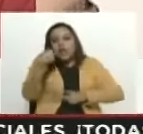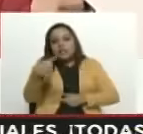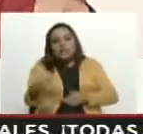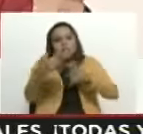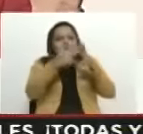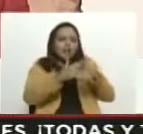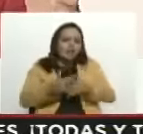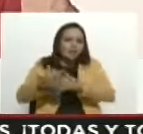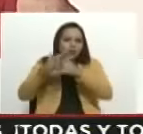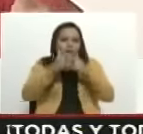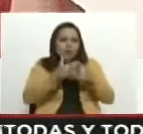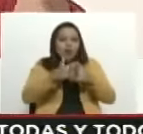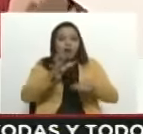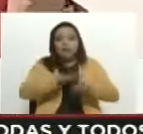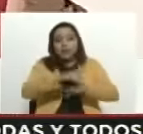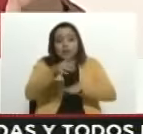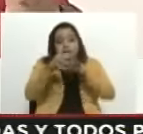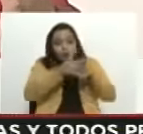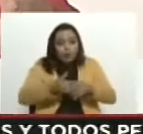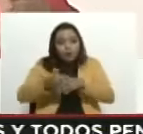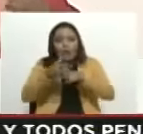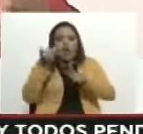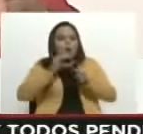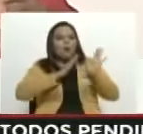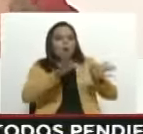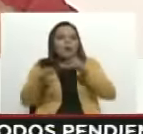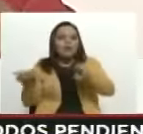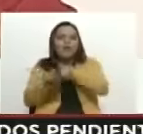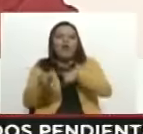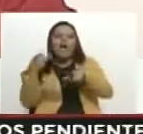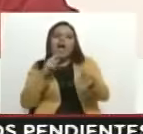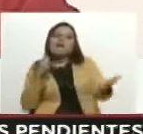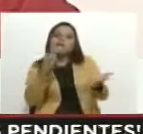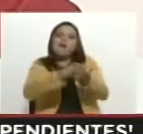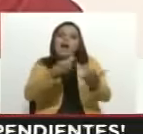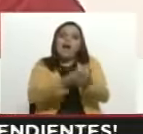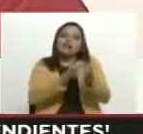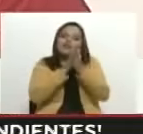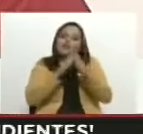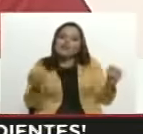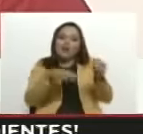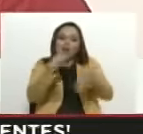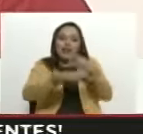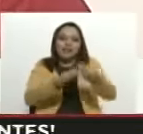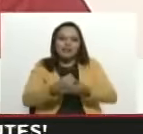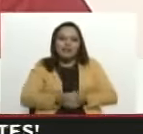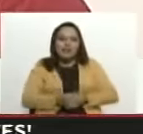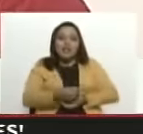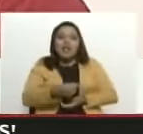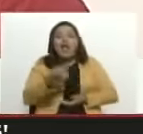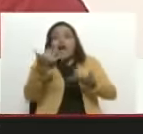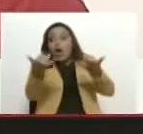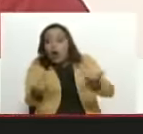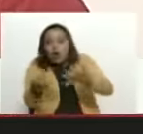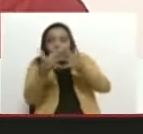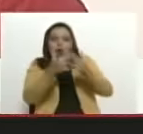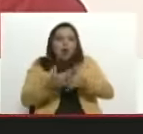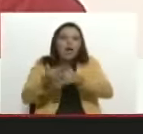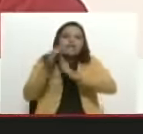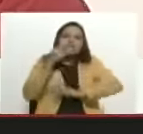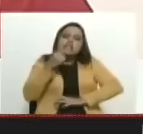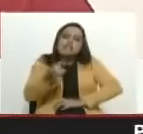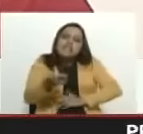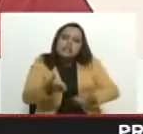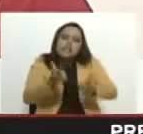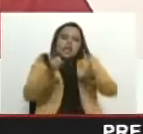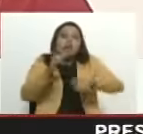Porque Estados Unidos está detrás de todo esto, es el que está moviendo la plata para todo esto. ¿Qué va a venir a decir ahora?